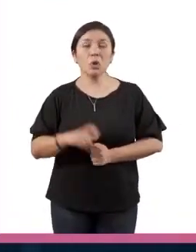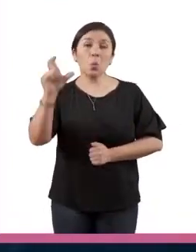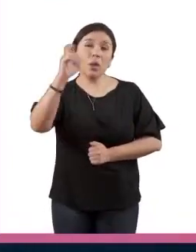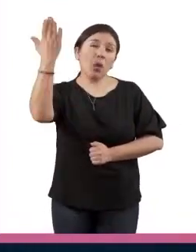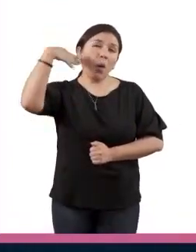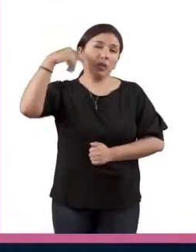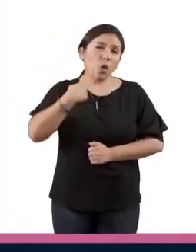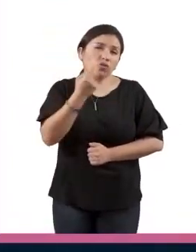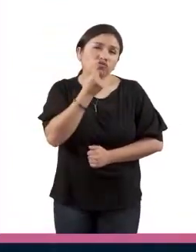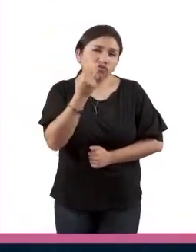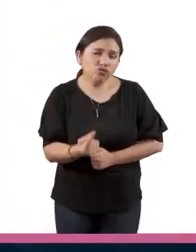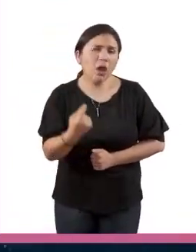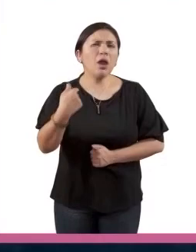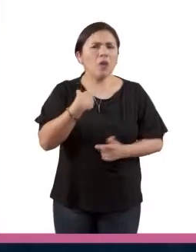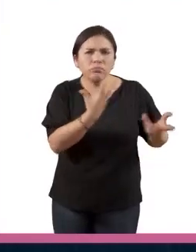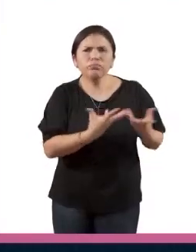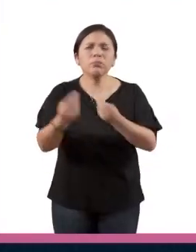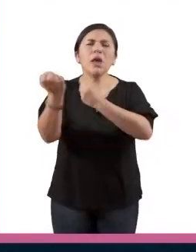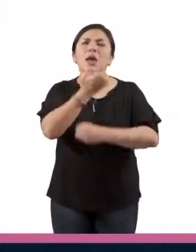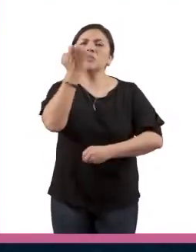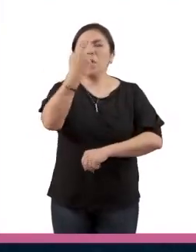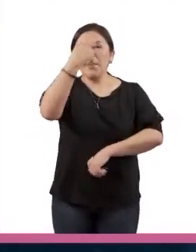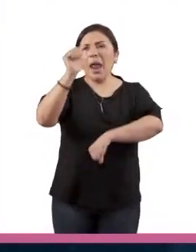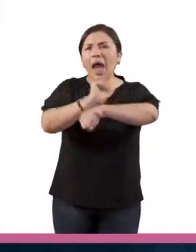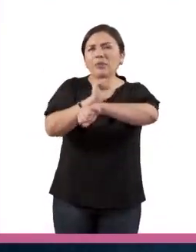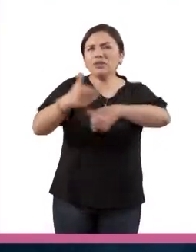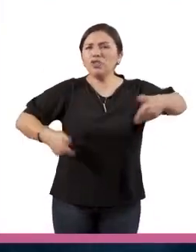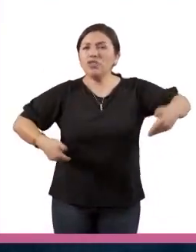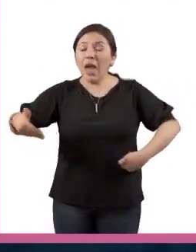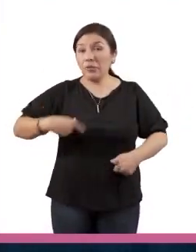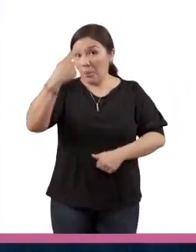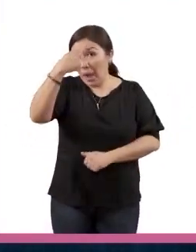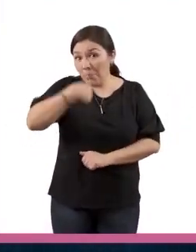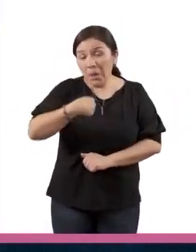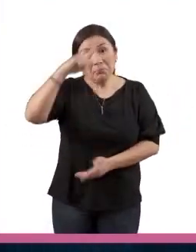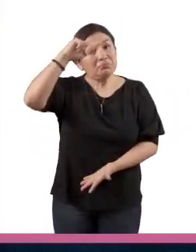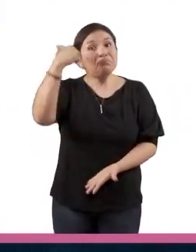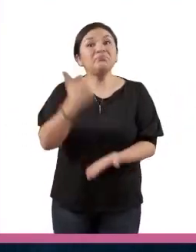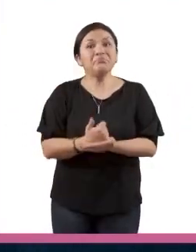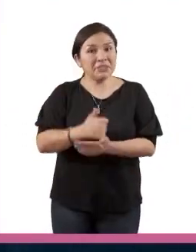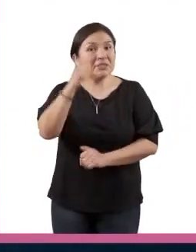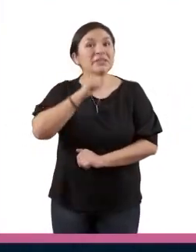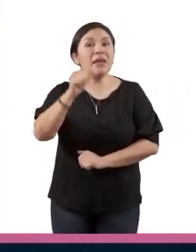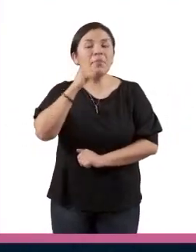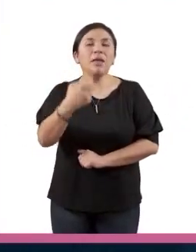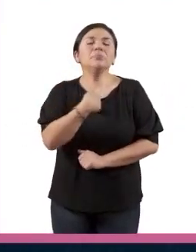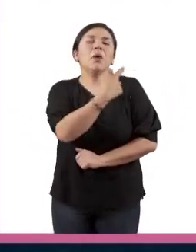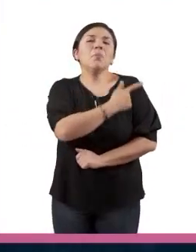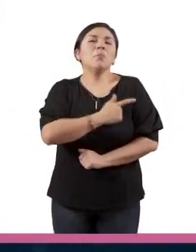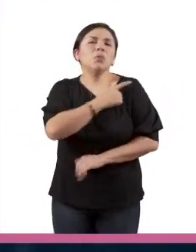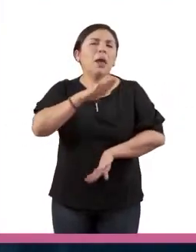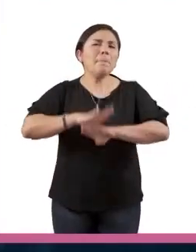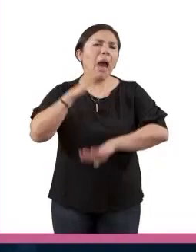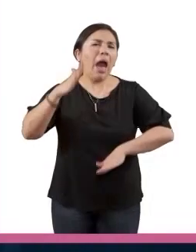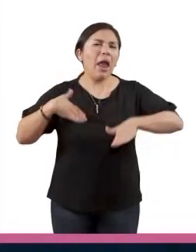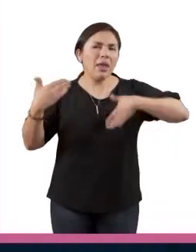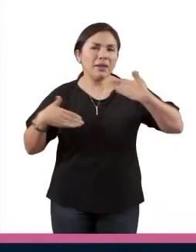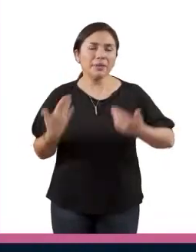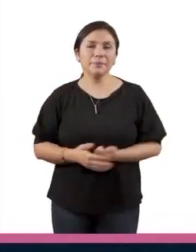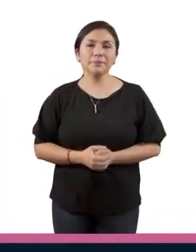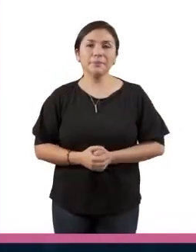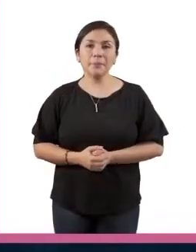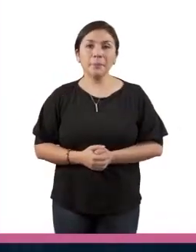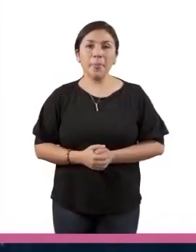era niño me llevaban a clases de actuación y teatro y es algo que nunca se me ha olvidado, ya que era uno de mis pasatiempos favoritos. En